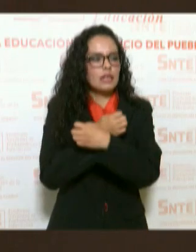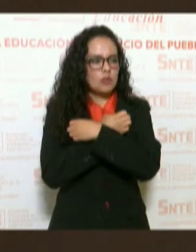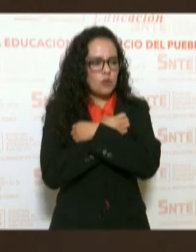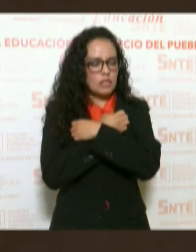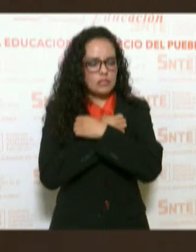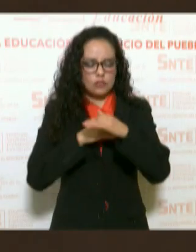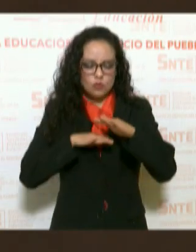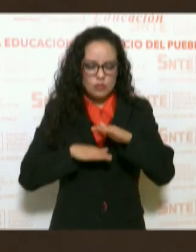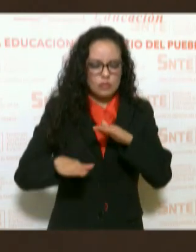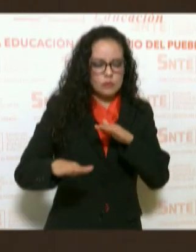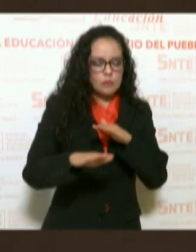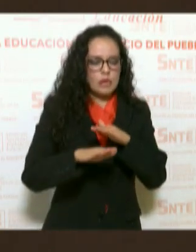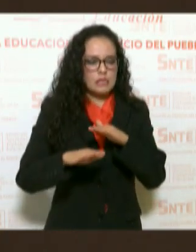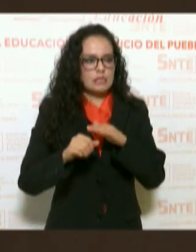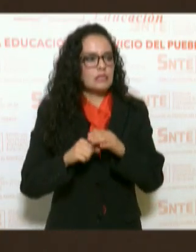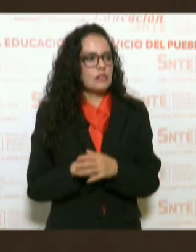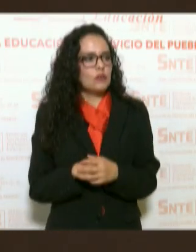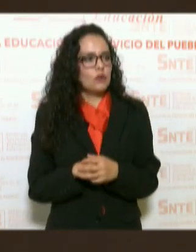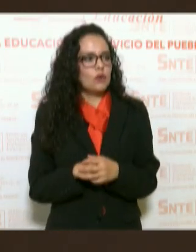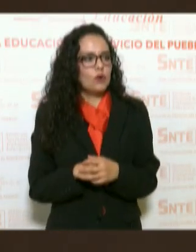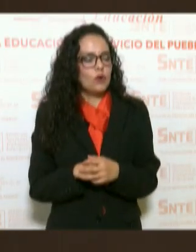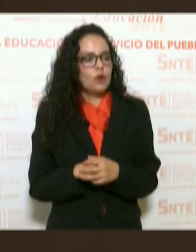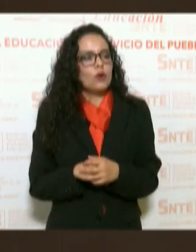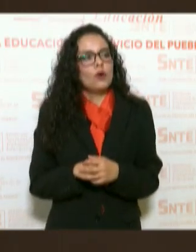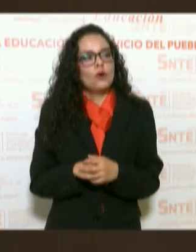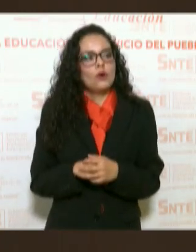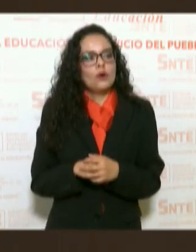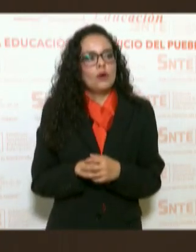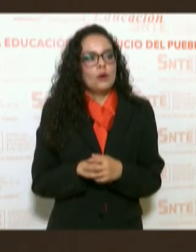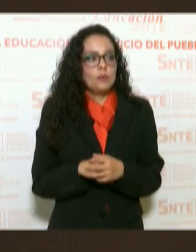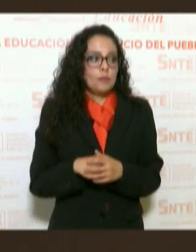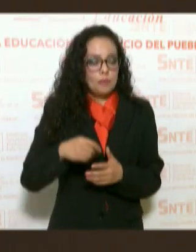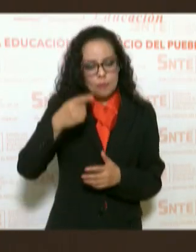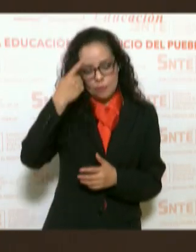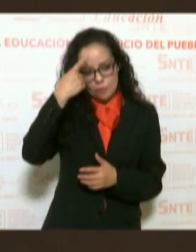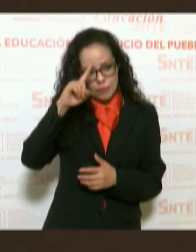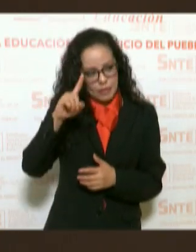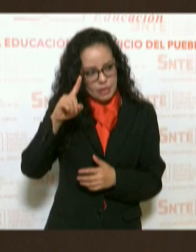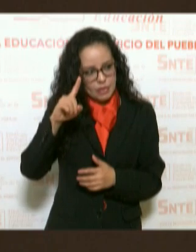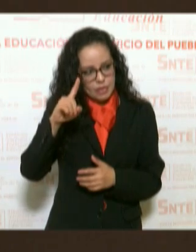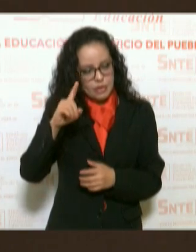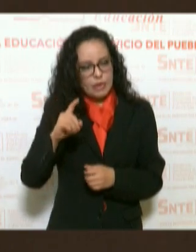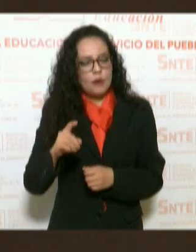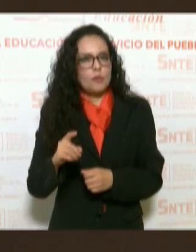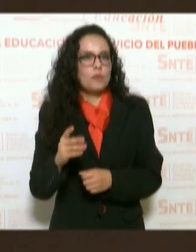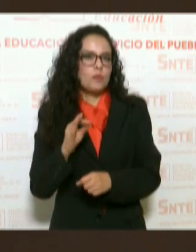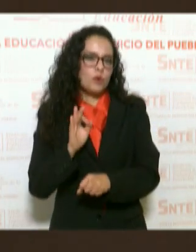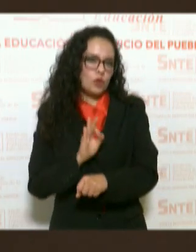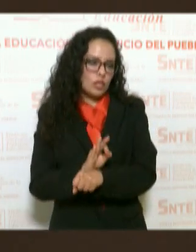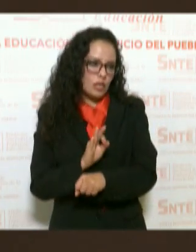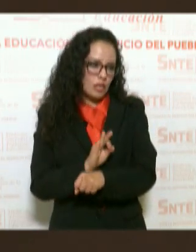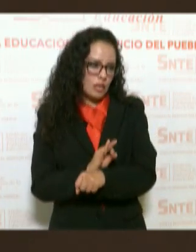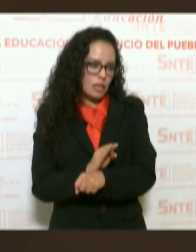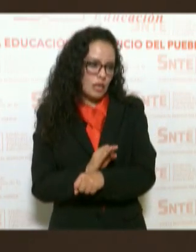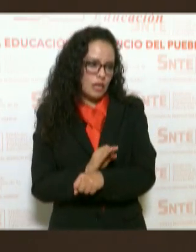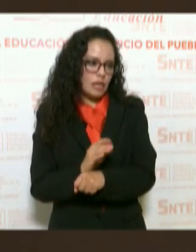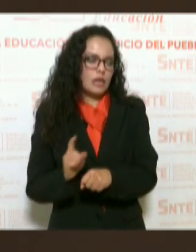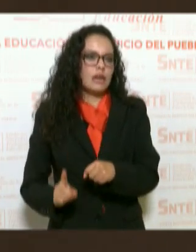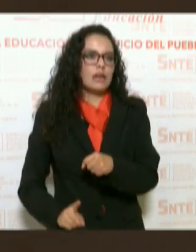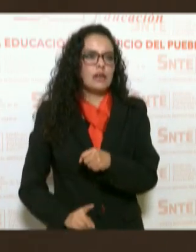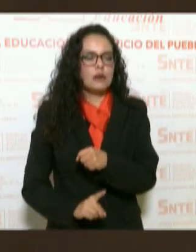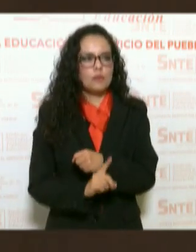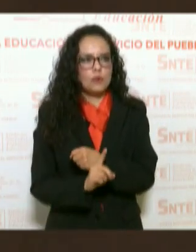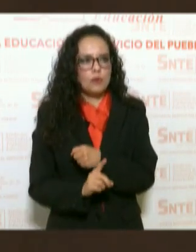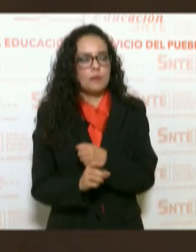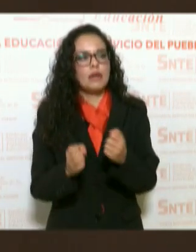A fin de encarar esta situación en nuestro país, el presidente Andrés Manuel López Obrador,